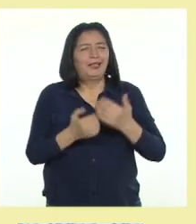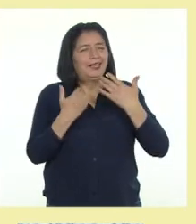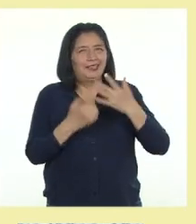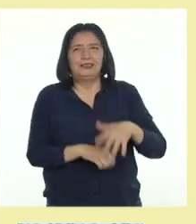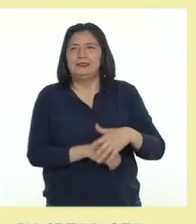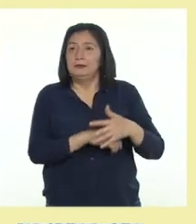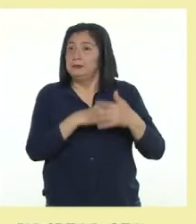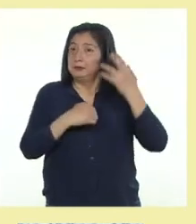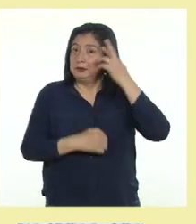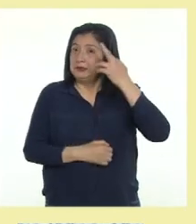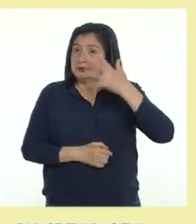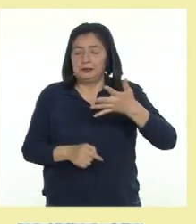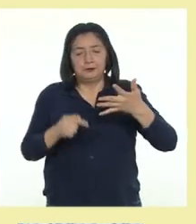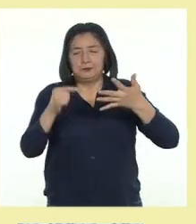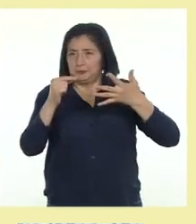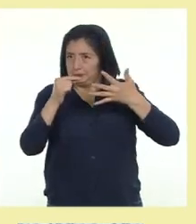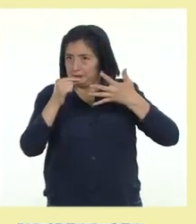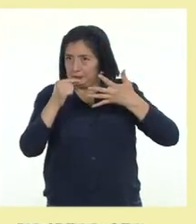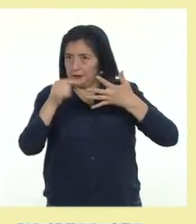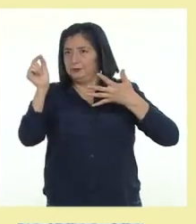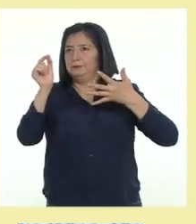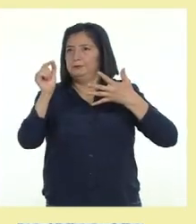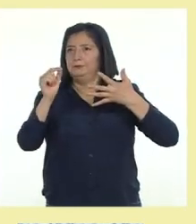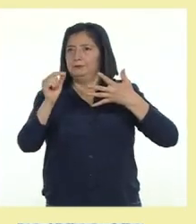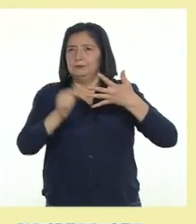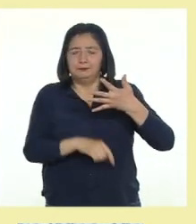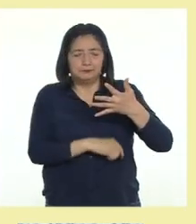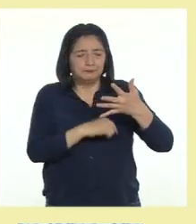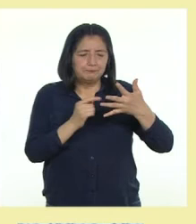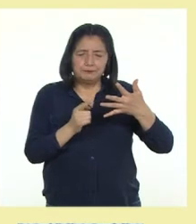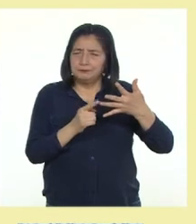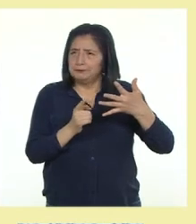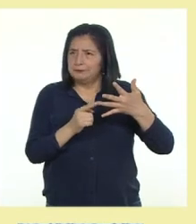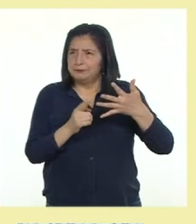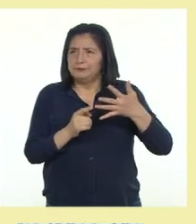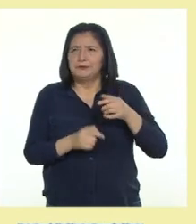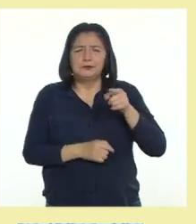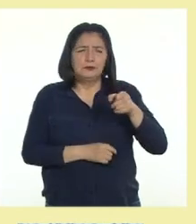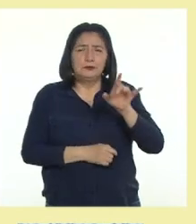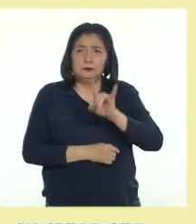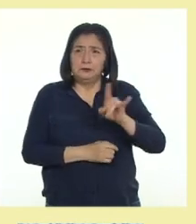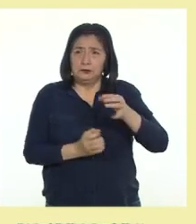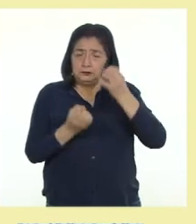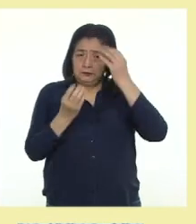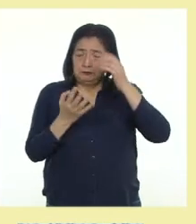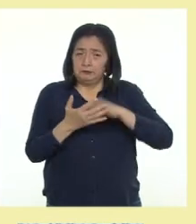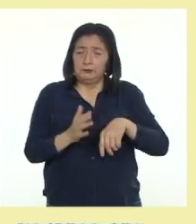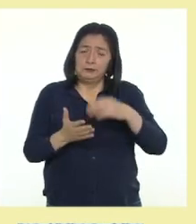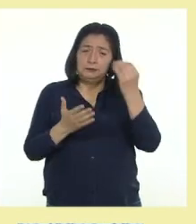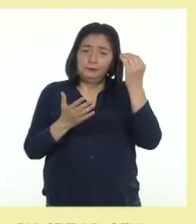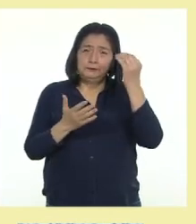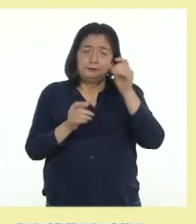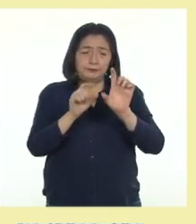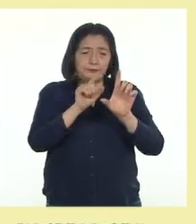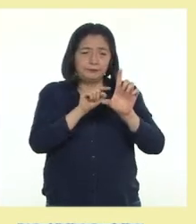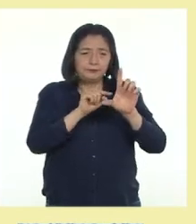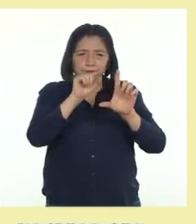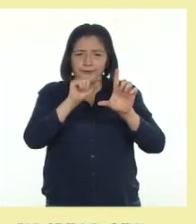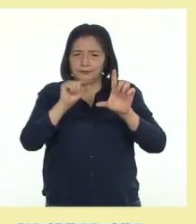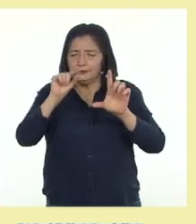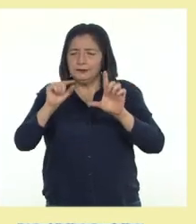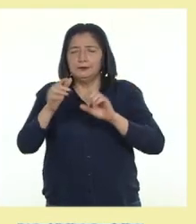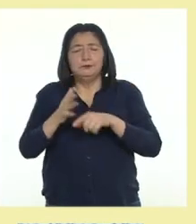Gracias. Por eso me pondré aquí un check. Dime, Celeste, ¿usaste información del gráfico de barras para